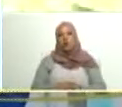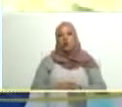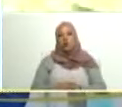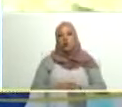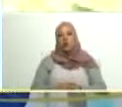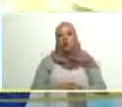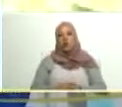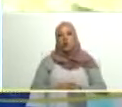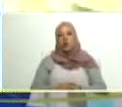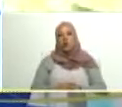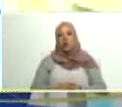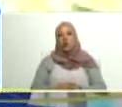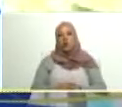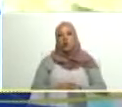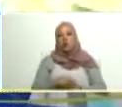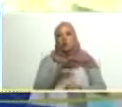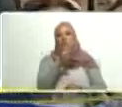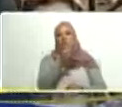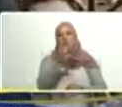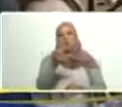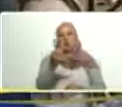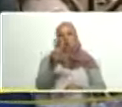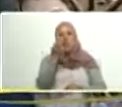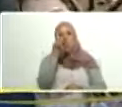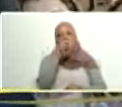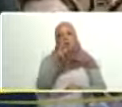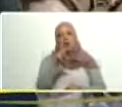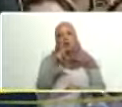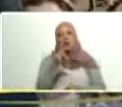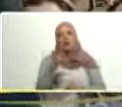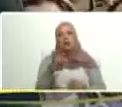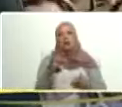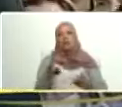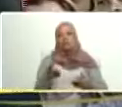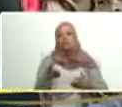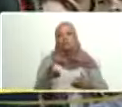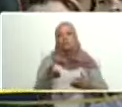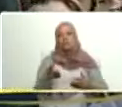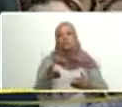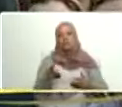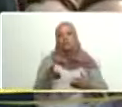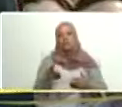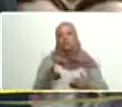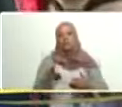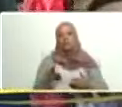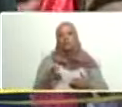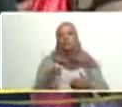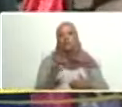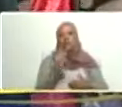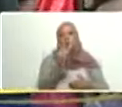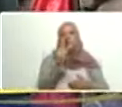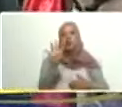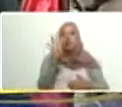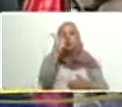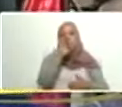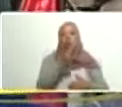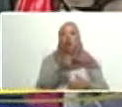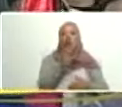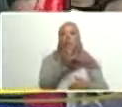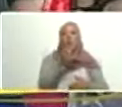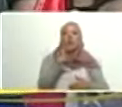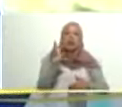43. 44.